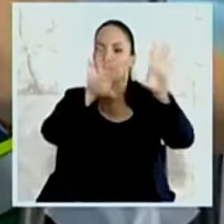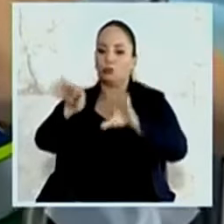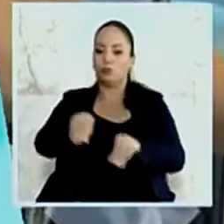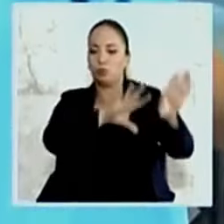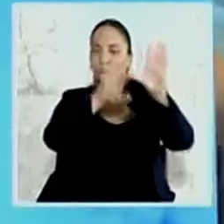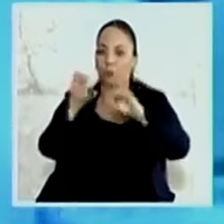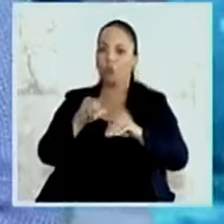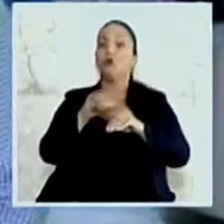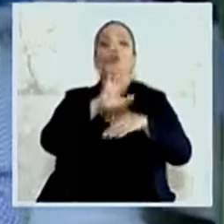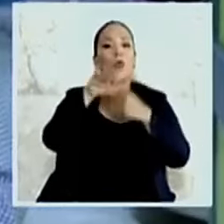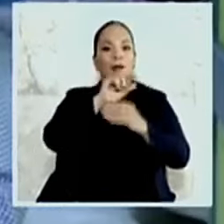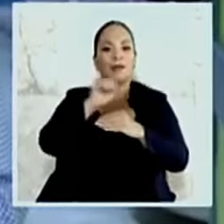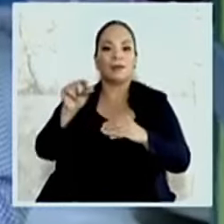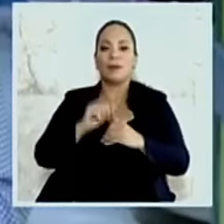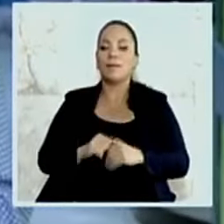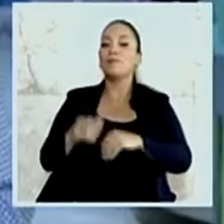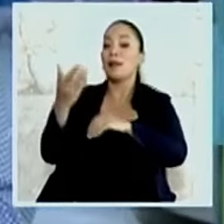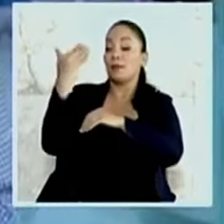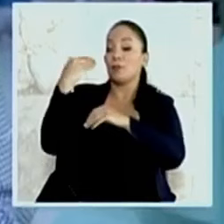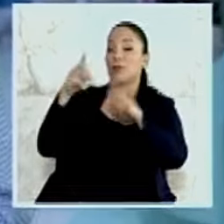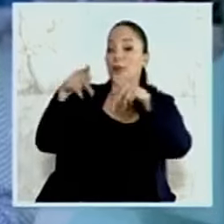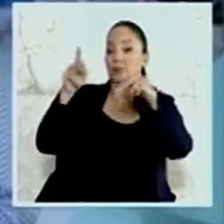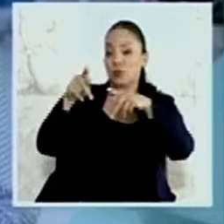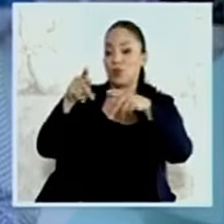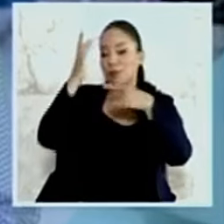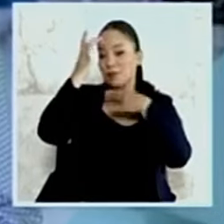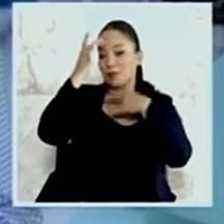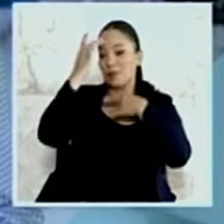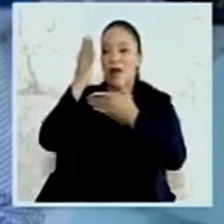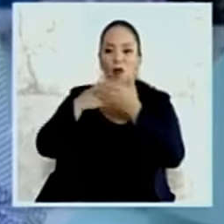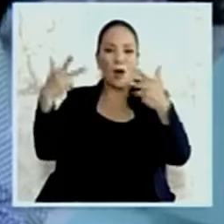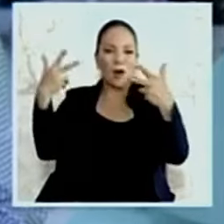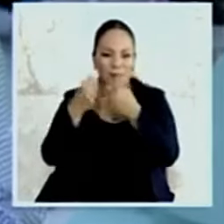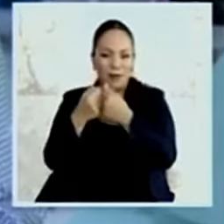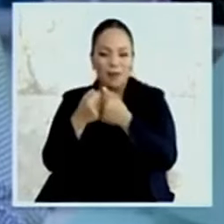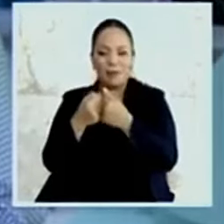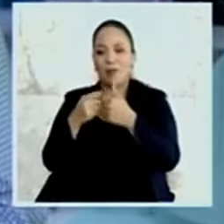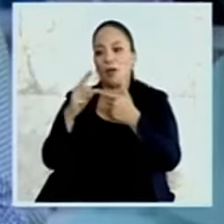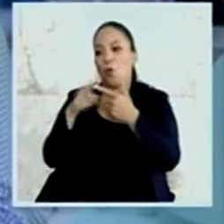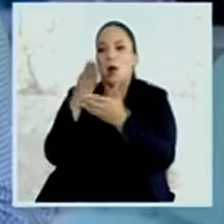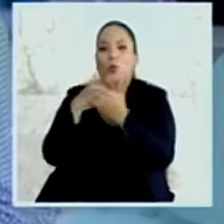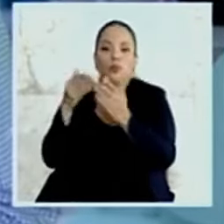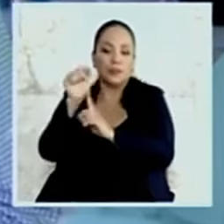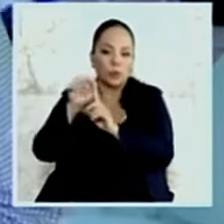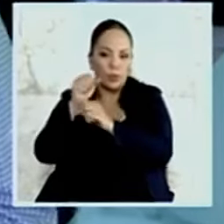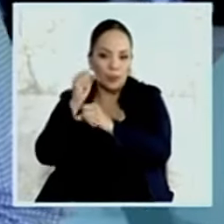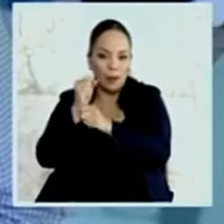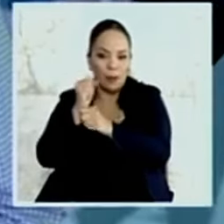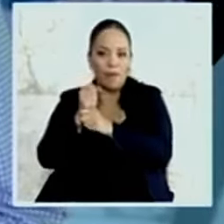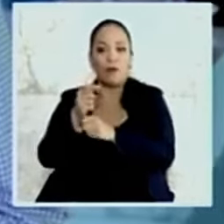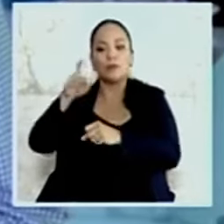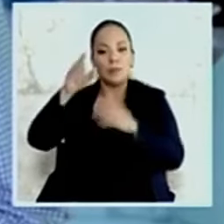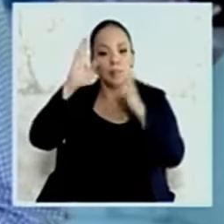a 6 a.m. permite que este centro hospitalario reciba pacientes las 24 horas, los 7 días de la semana.